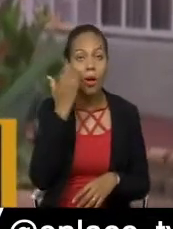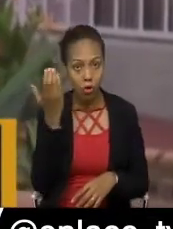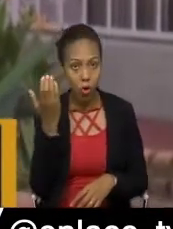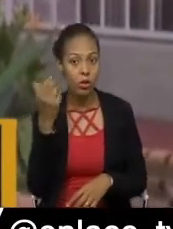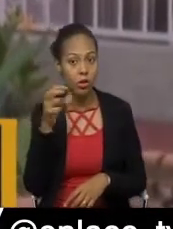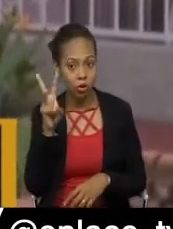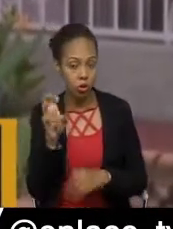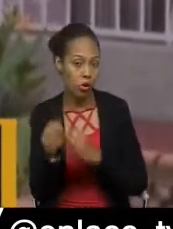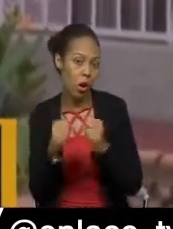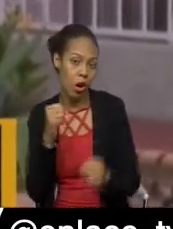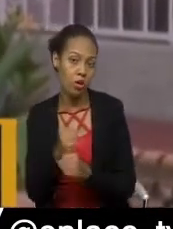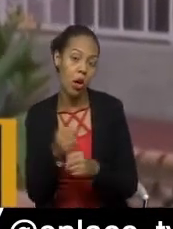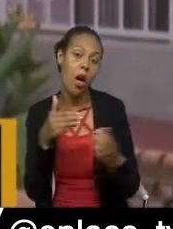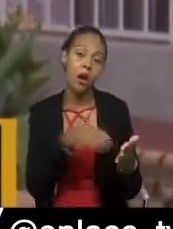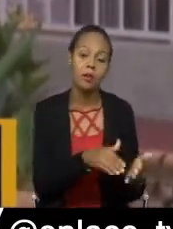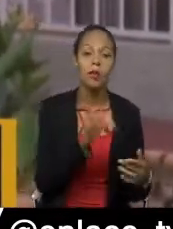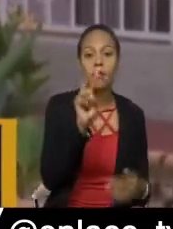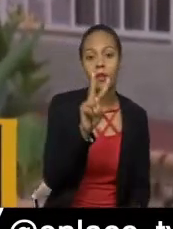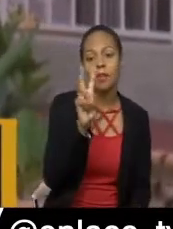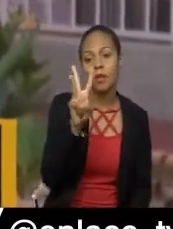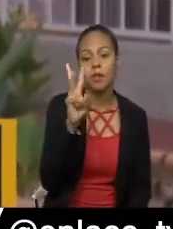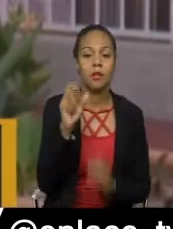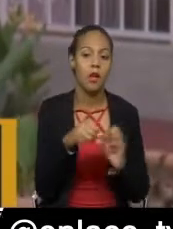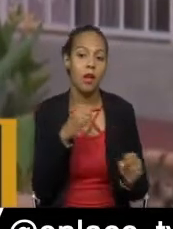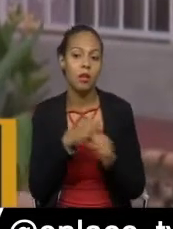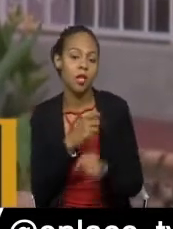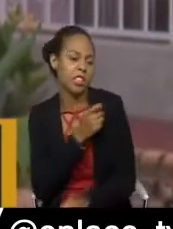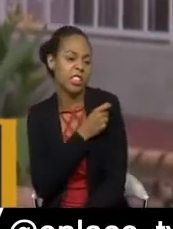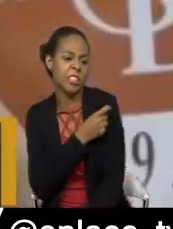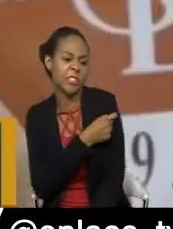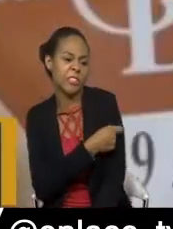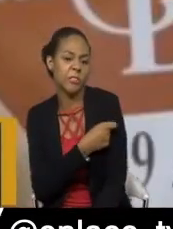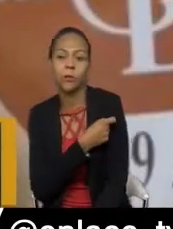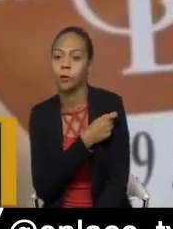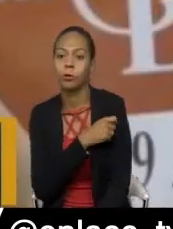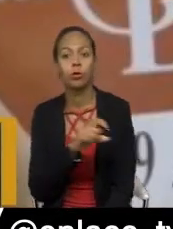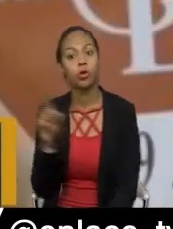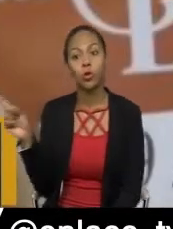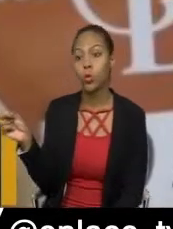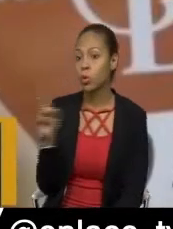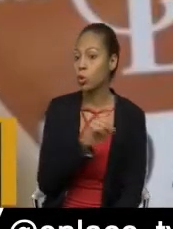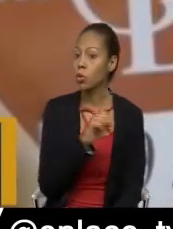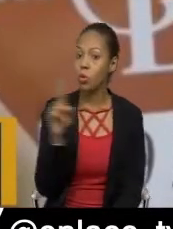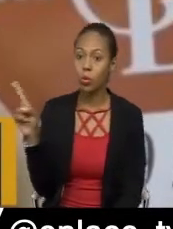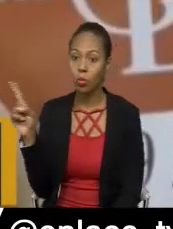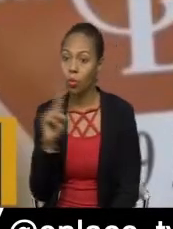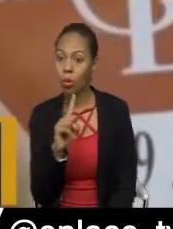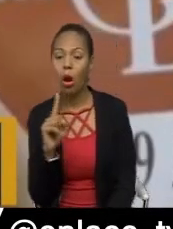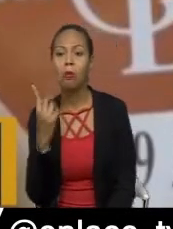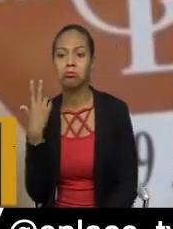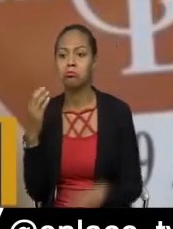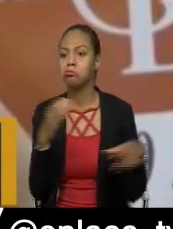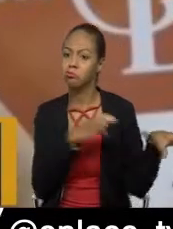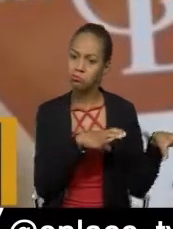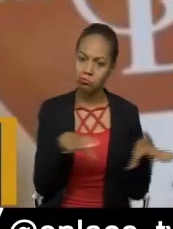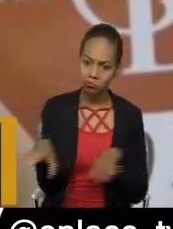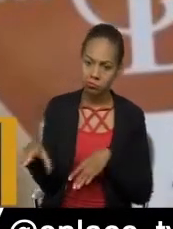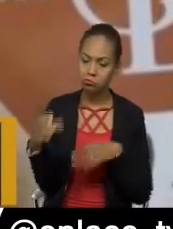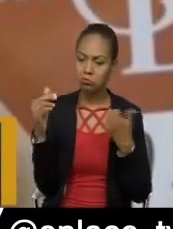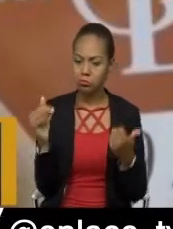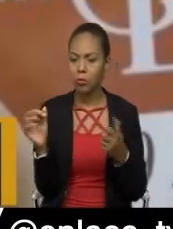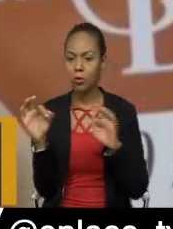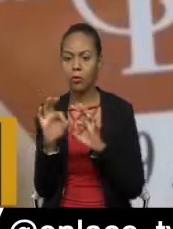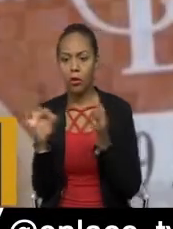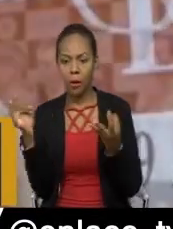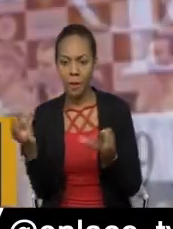los 23 años, no tener tatuajes, tener buena reputación en su familia, en